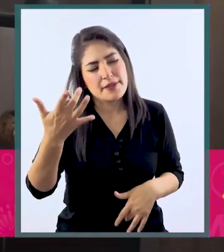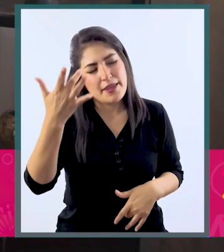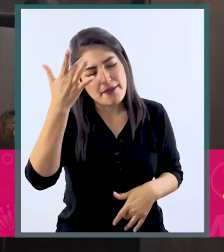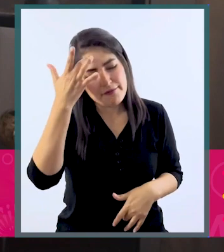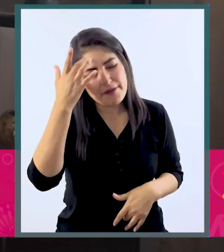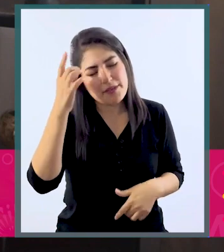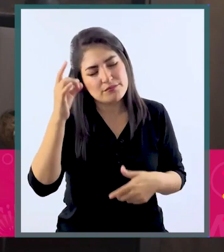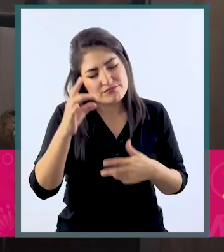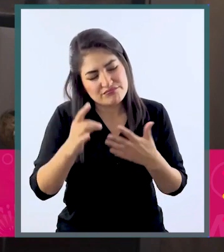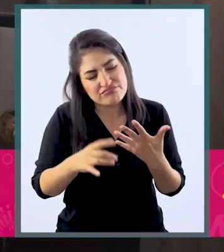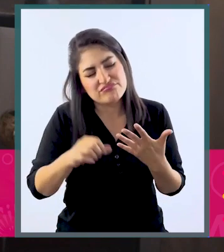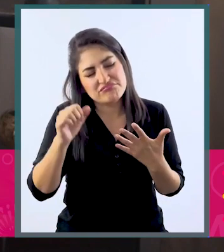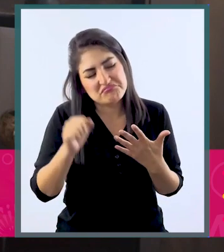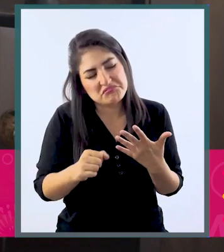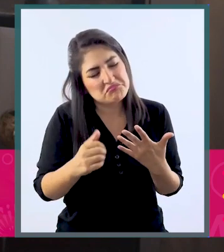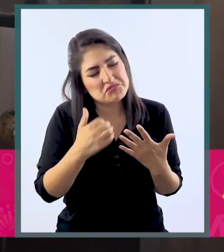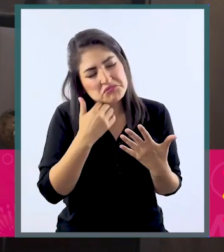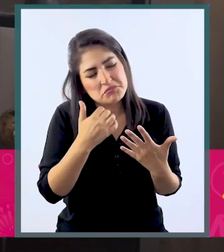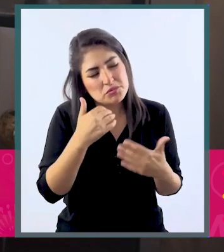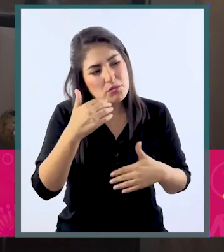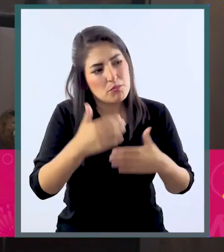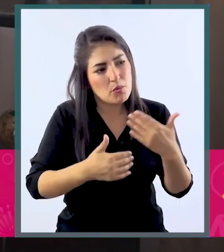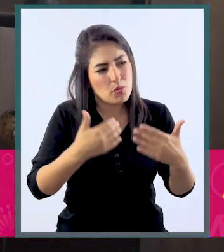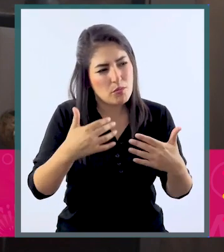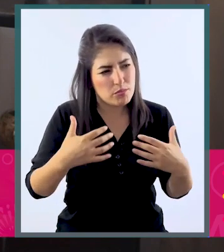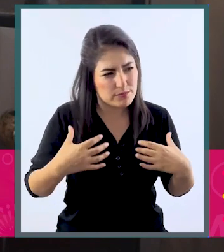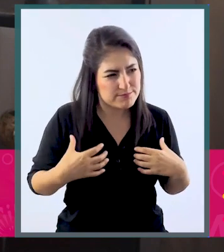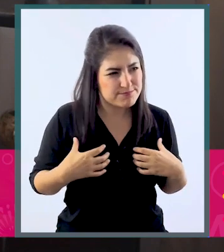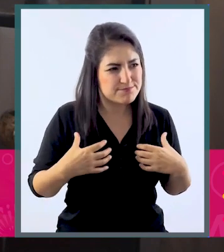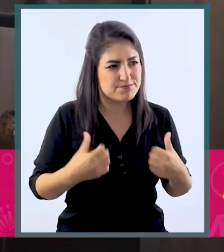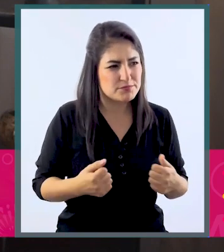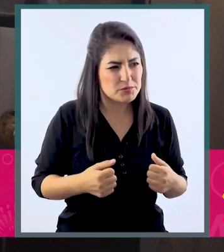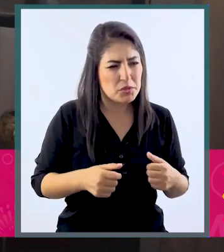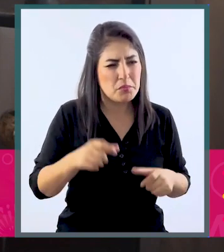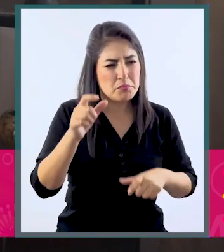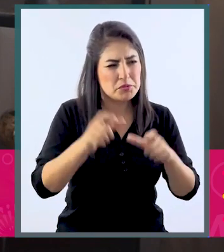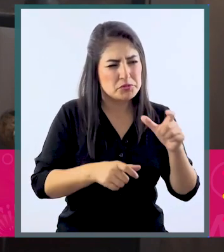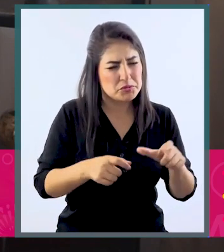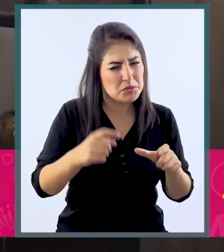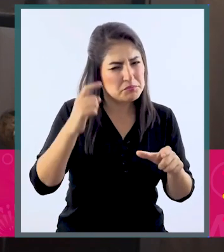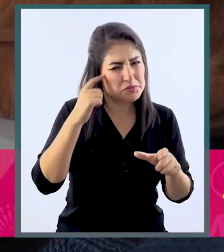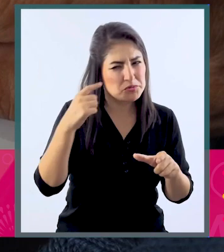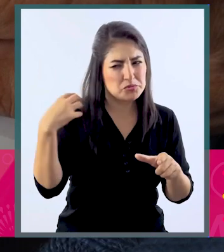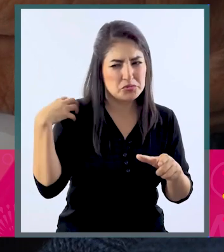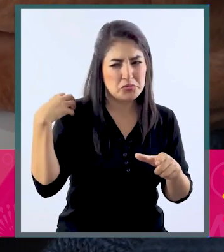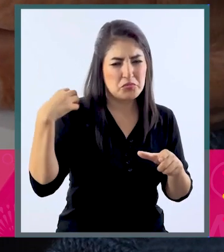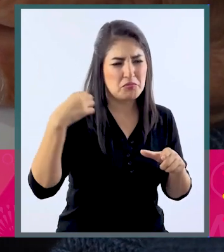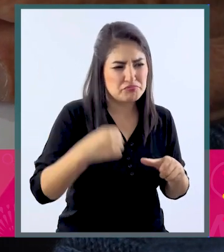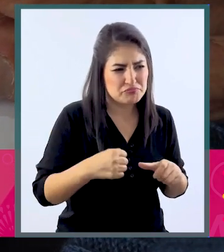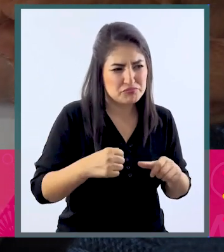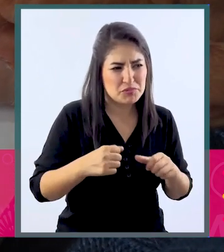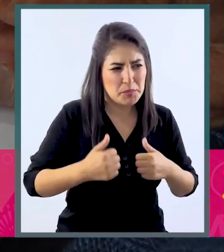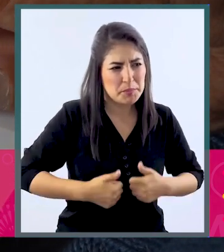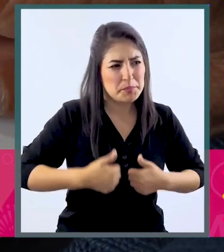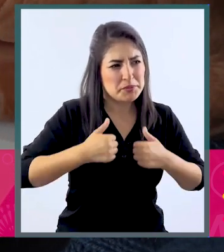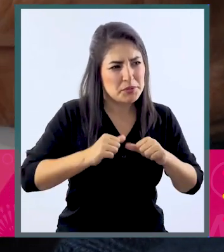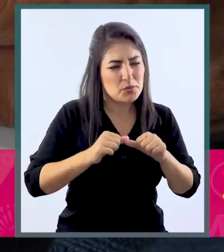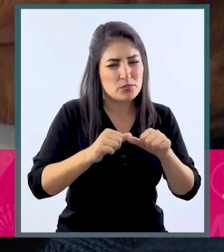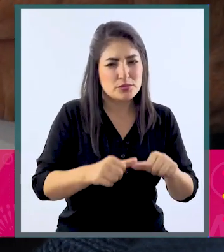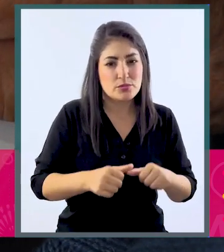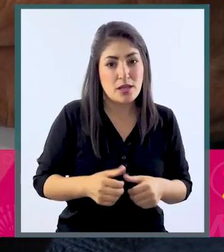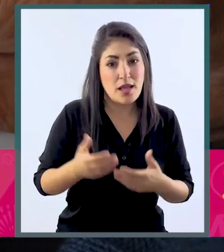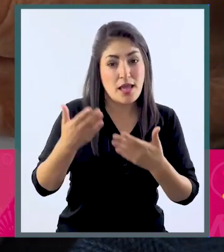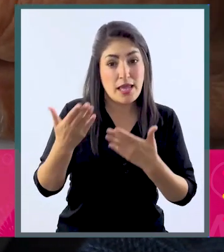serios, pero bueno, yo creo que todavía me quieren aquí en la tierra. Ahora el arqueólogo